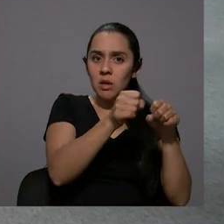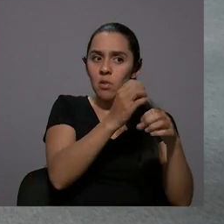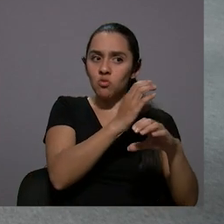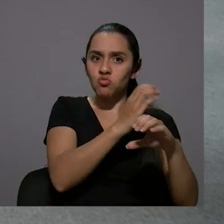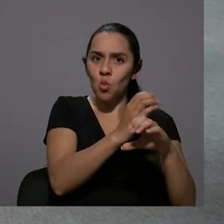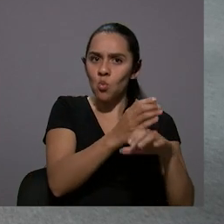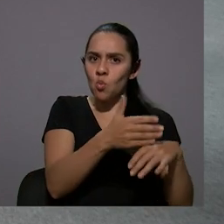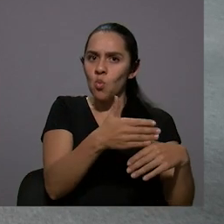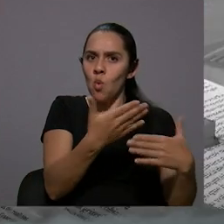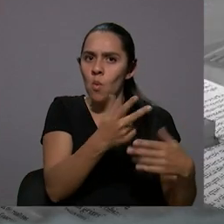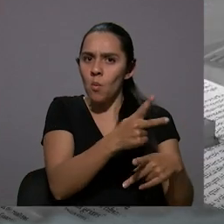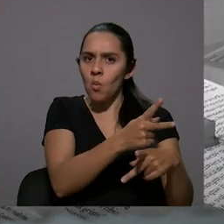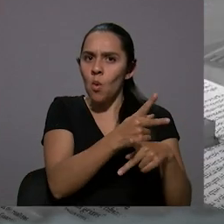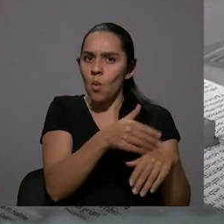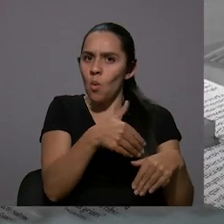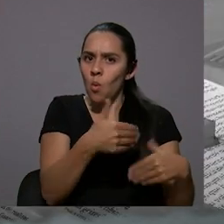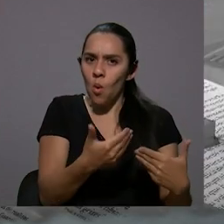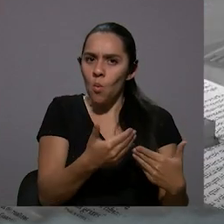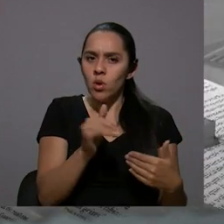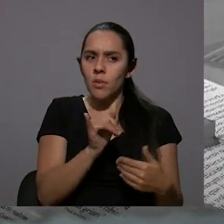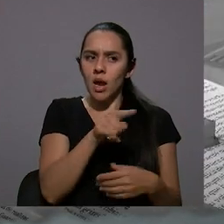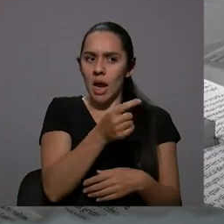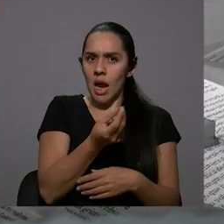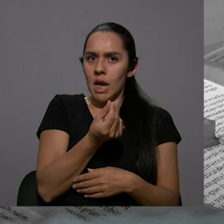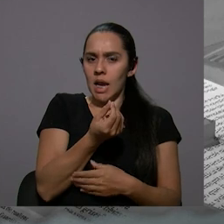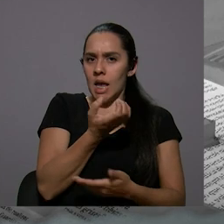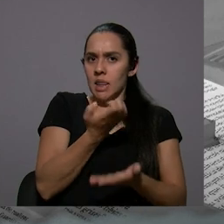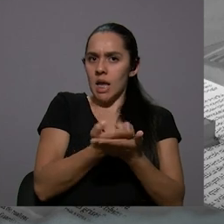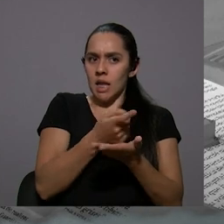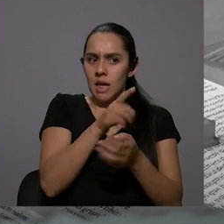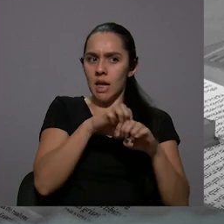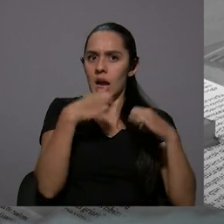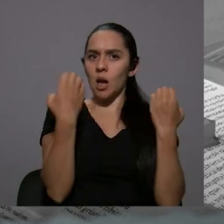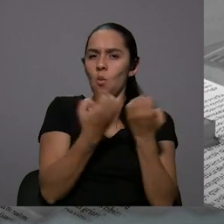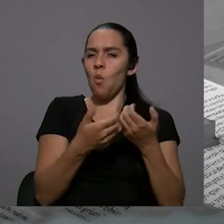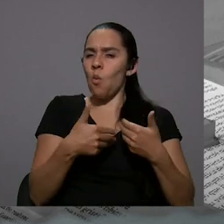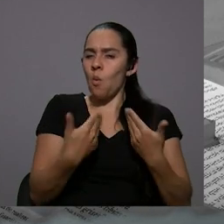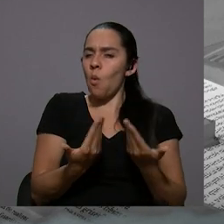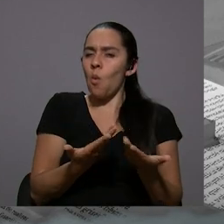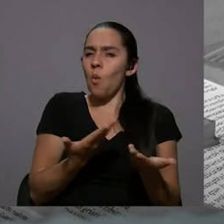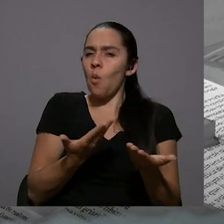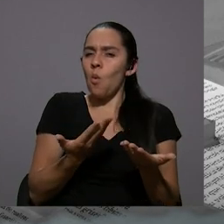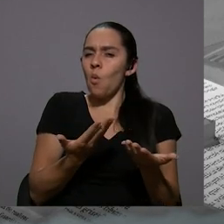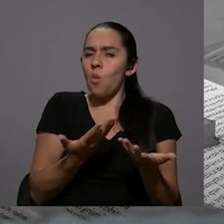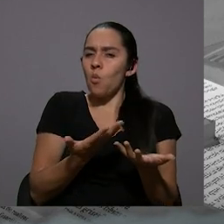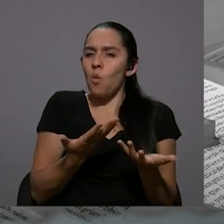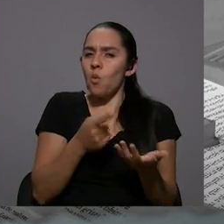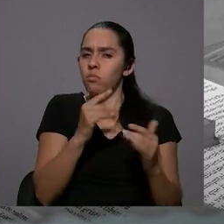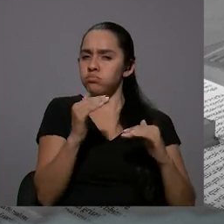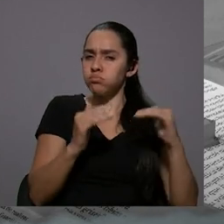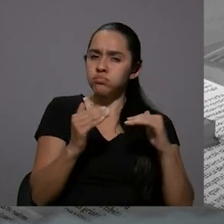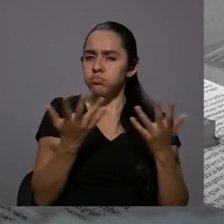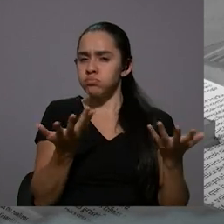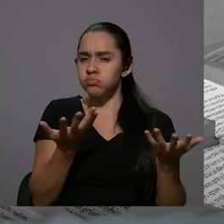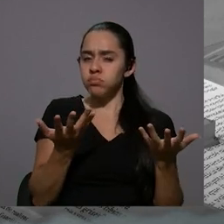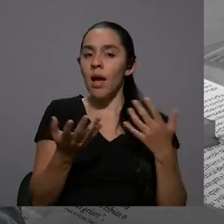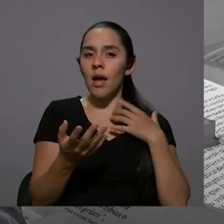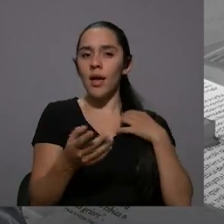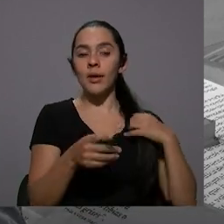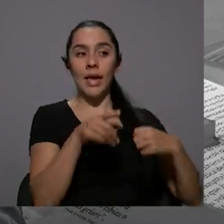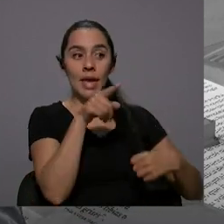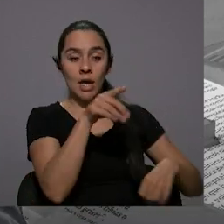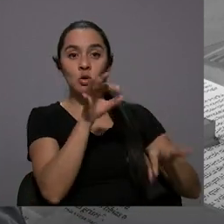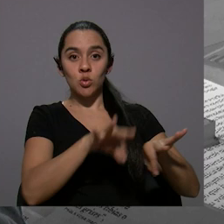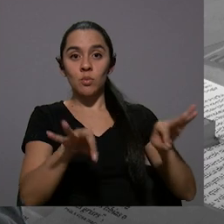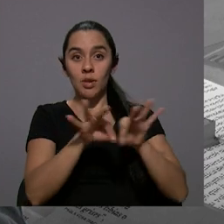Sí este y el costo del equipo eh Cómo cómo cómo qué balance hay Bueno eso es